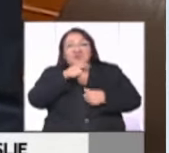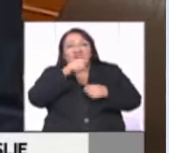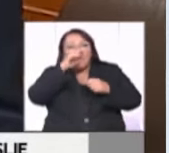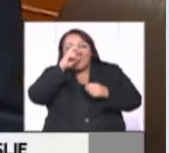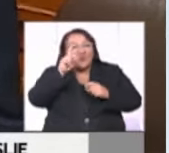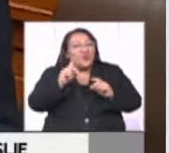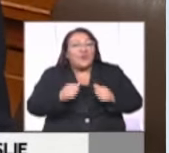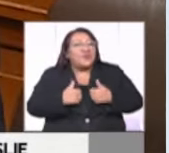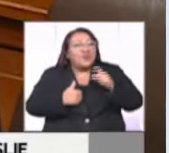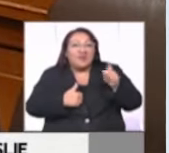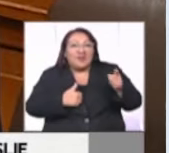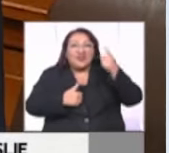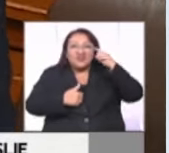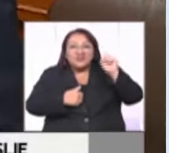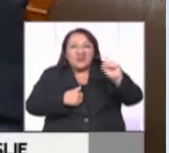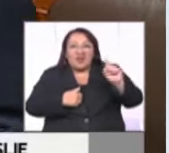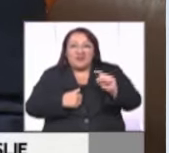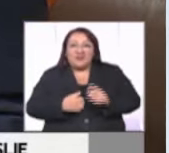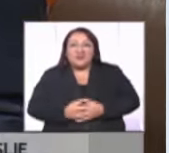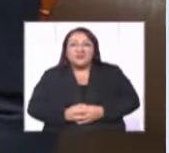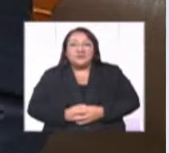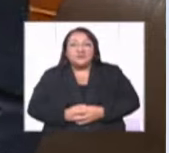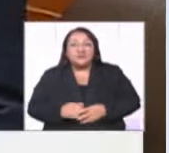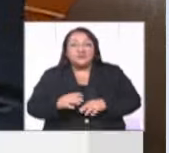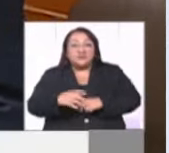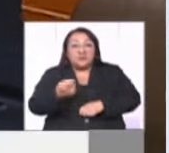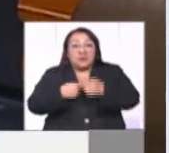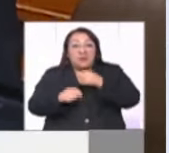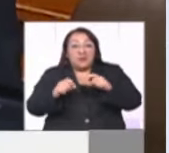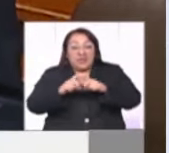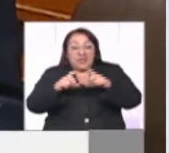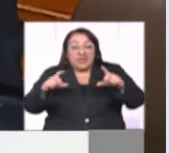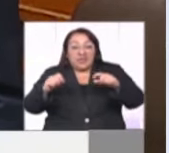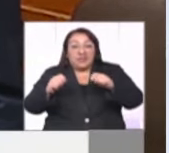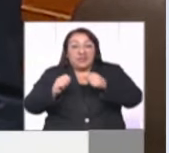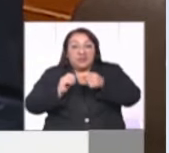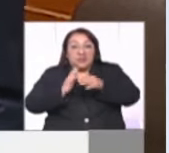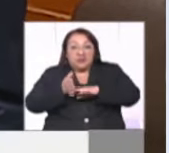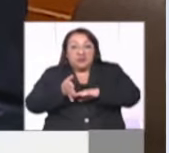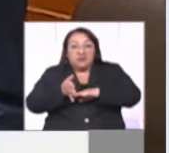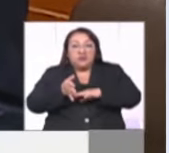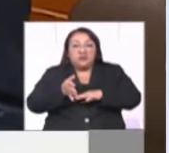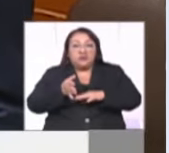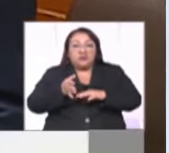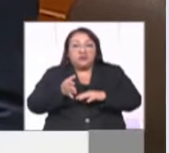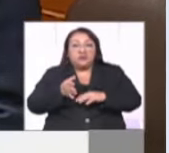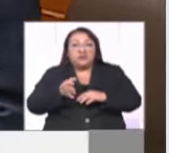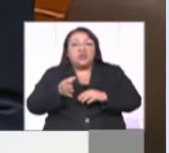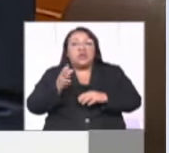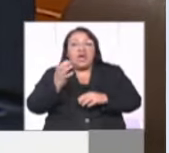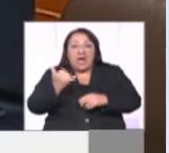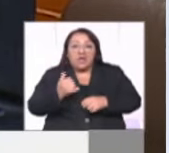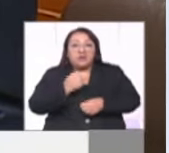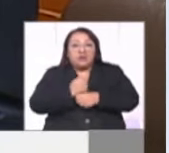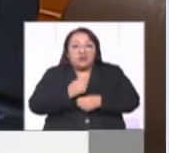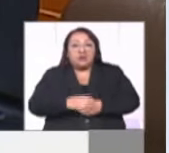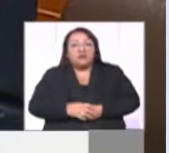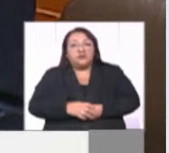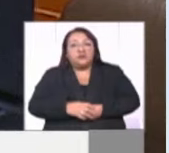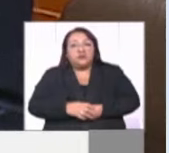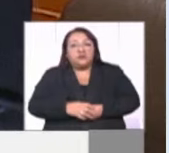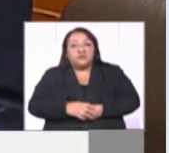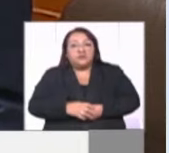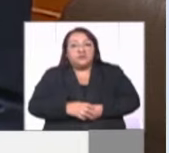Cusco, presidente. La venta de tickets del Cusco, presidente, genera empleo,